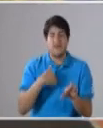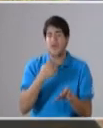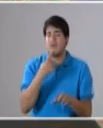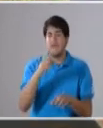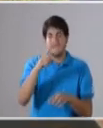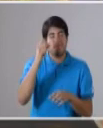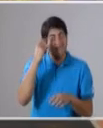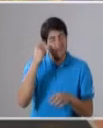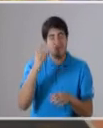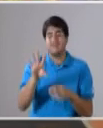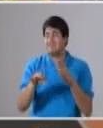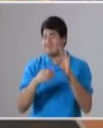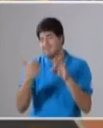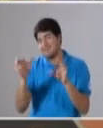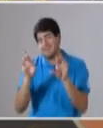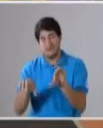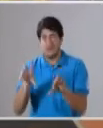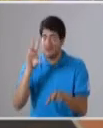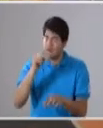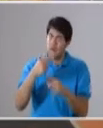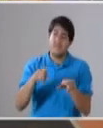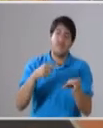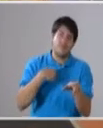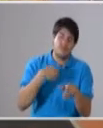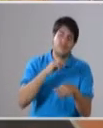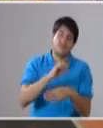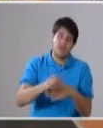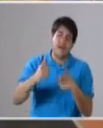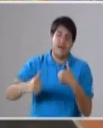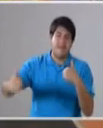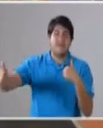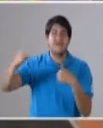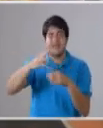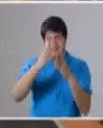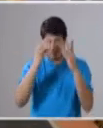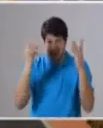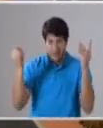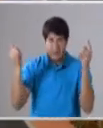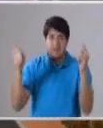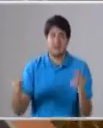conforme vaya hablando, me voy a dar a entender. Primeramente Dios.